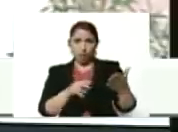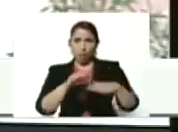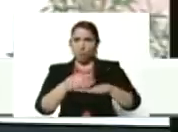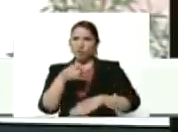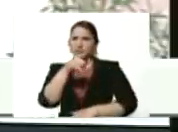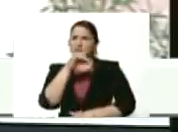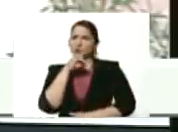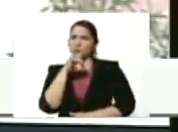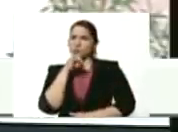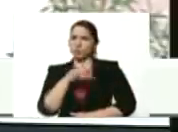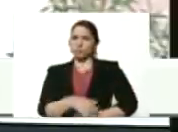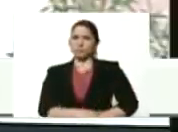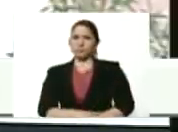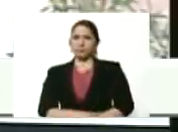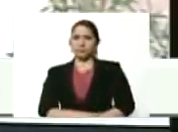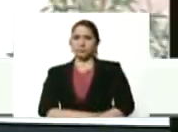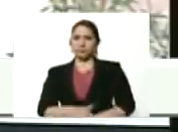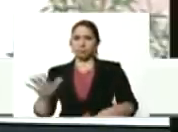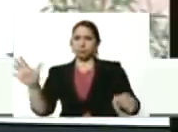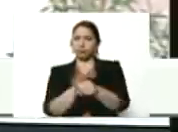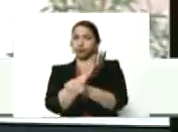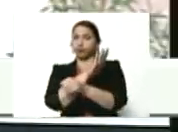informaciones las tapan.